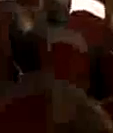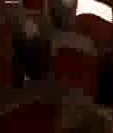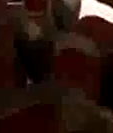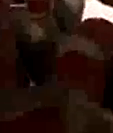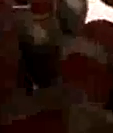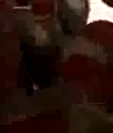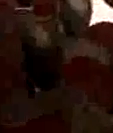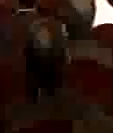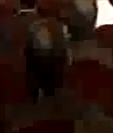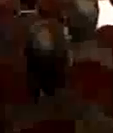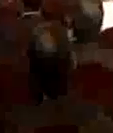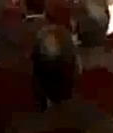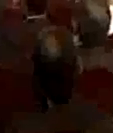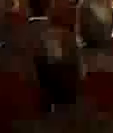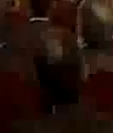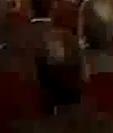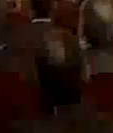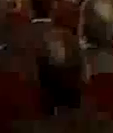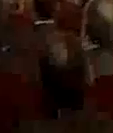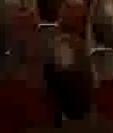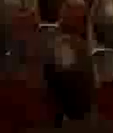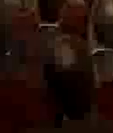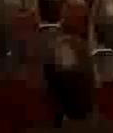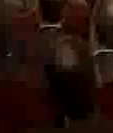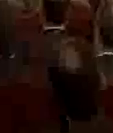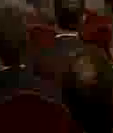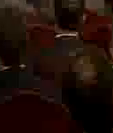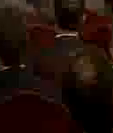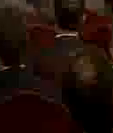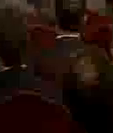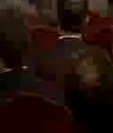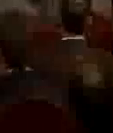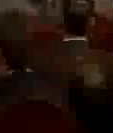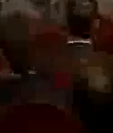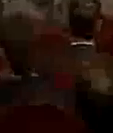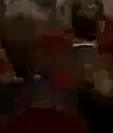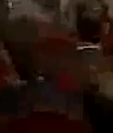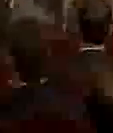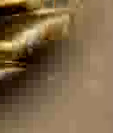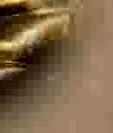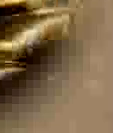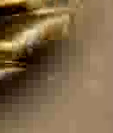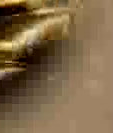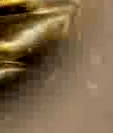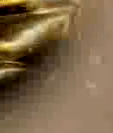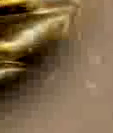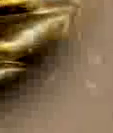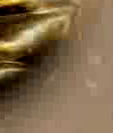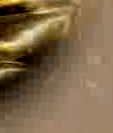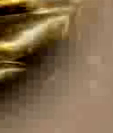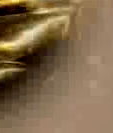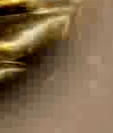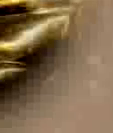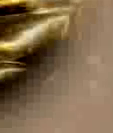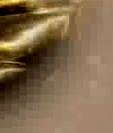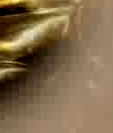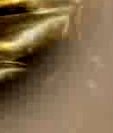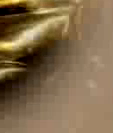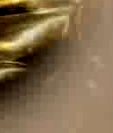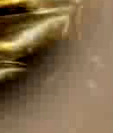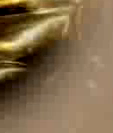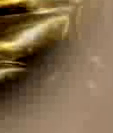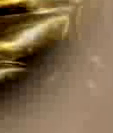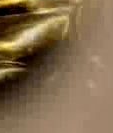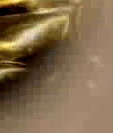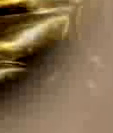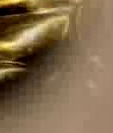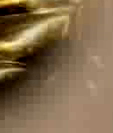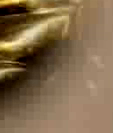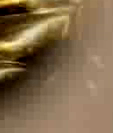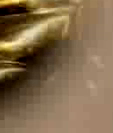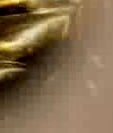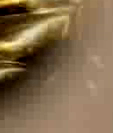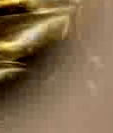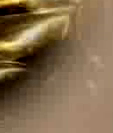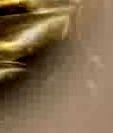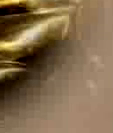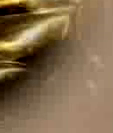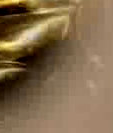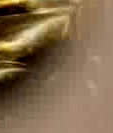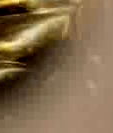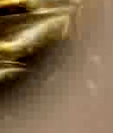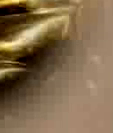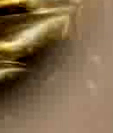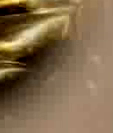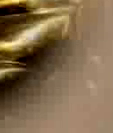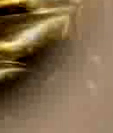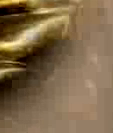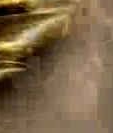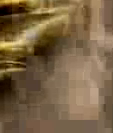Bueno, muchas gracias, muy buenos días a todos. Les agradezco por estar aquí, por acompañarnos a esta